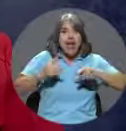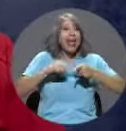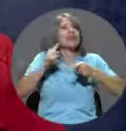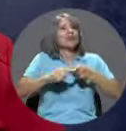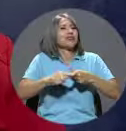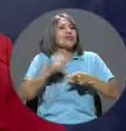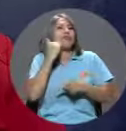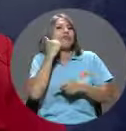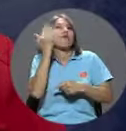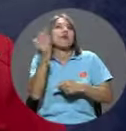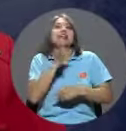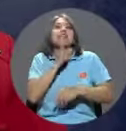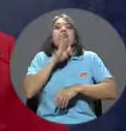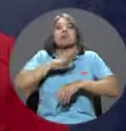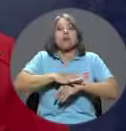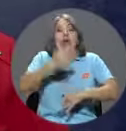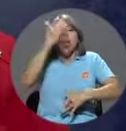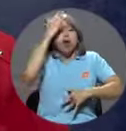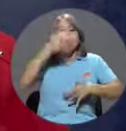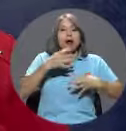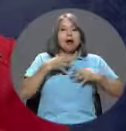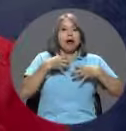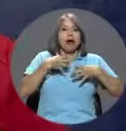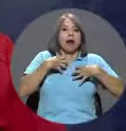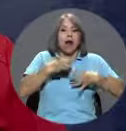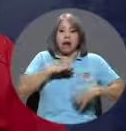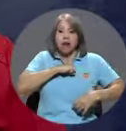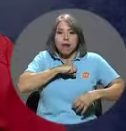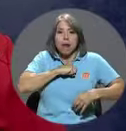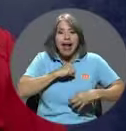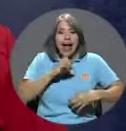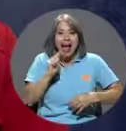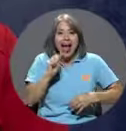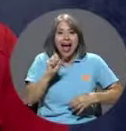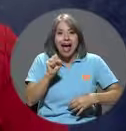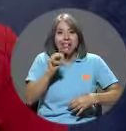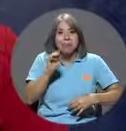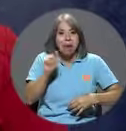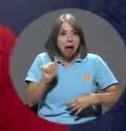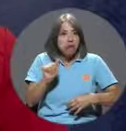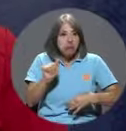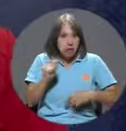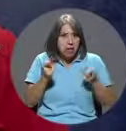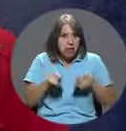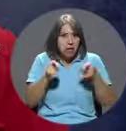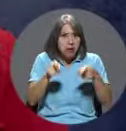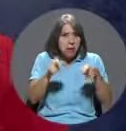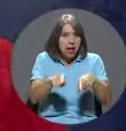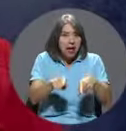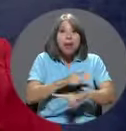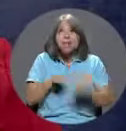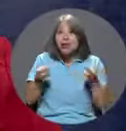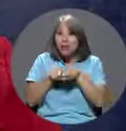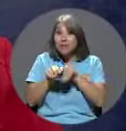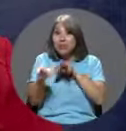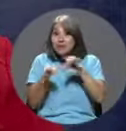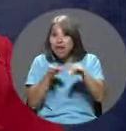Entonces es muy fácil tal vez hablar del asma, que es muy común, pero en ese mismo contexto explicarle a las personas que también